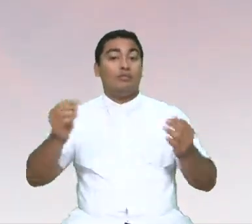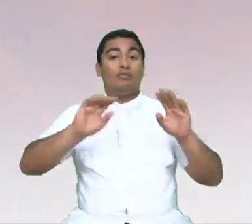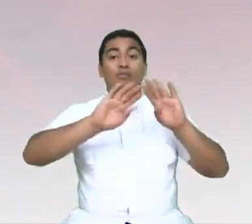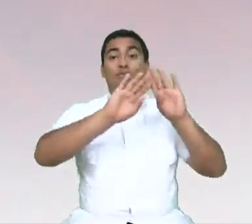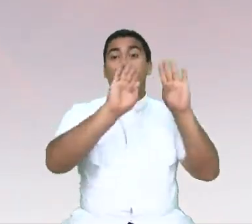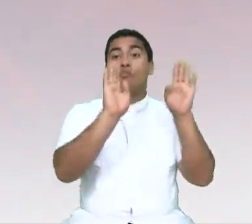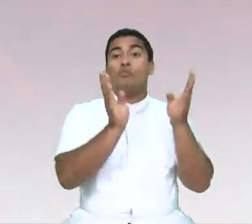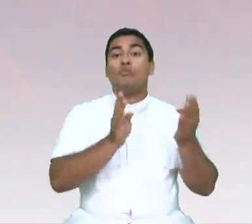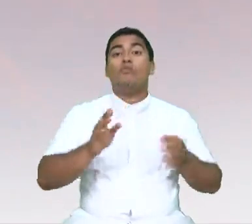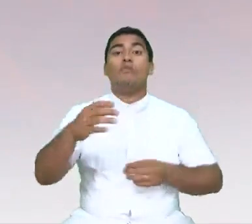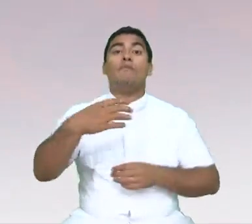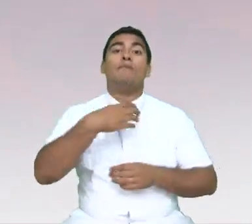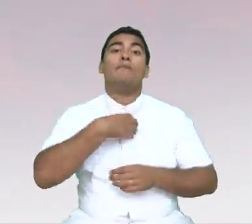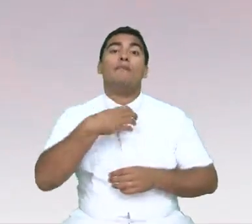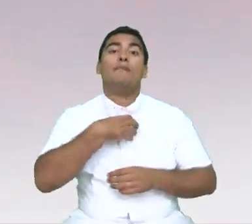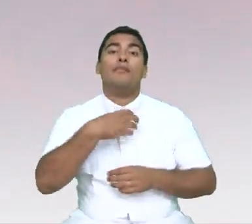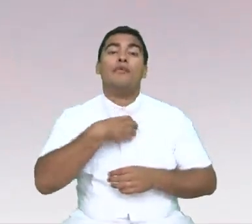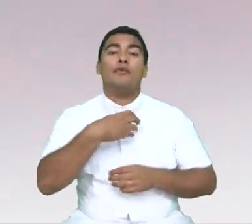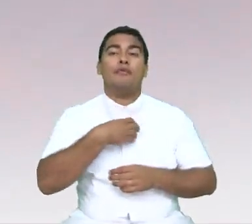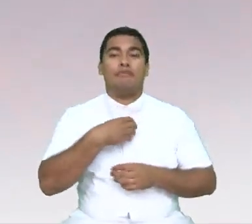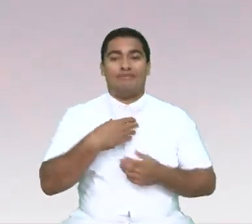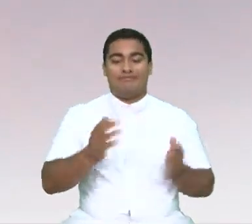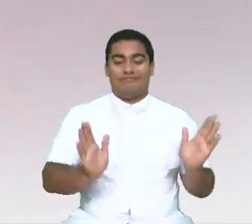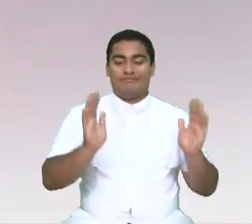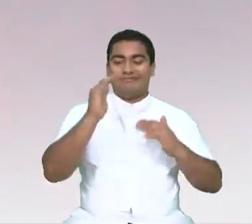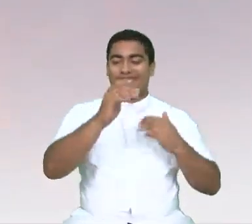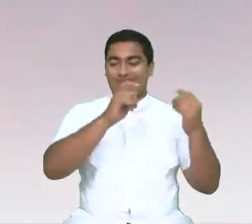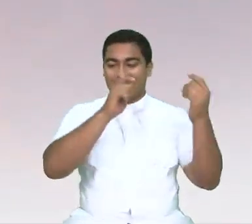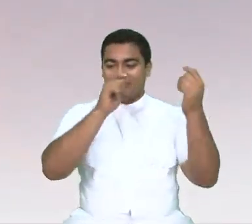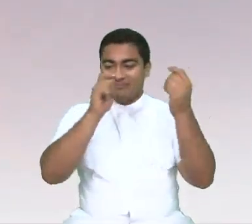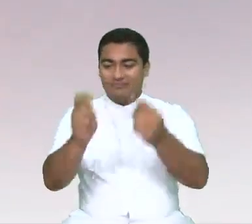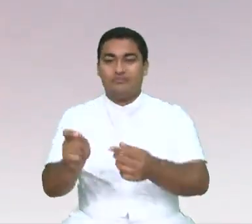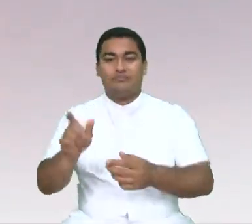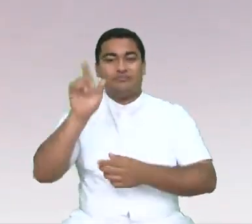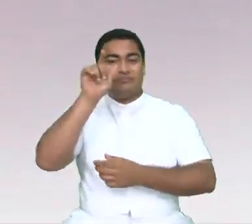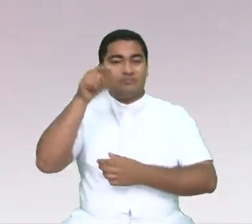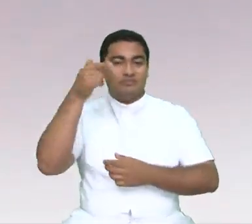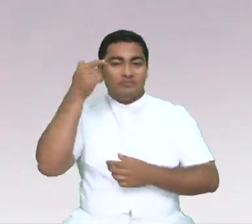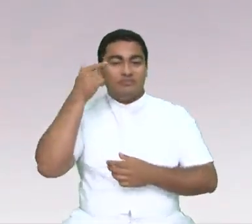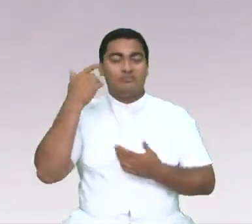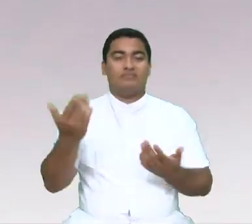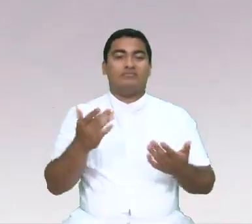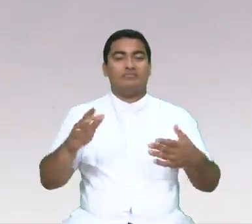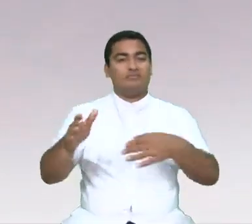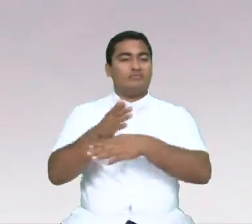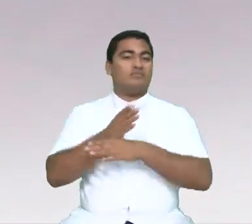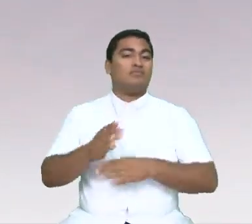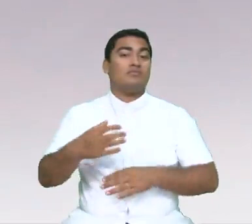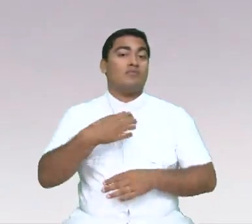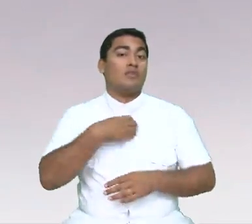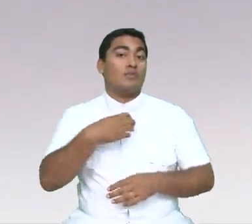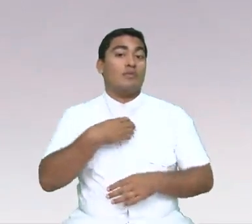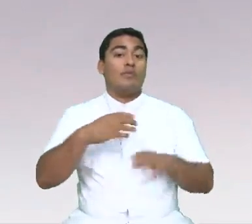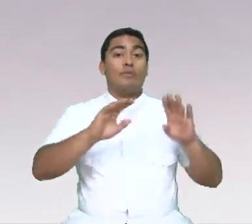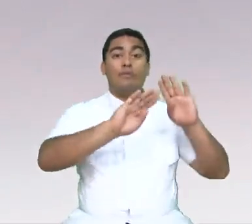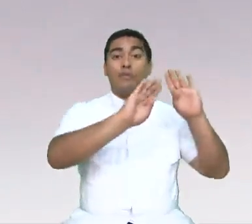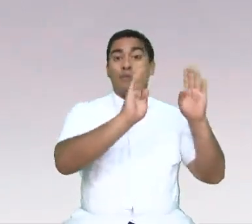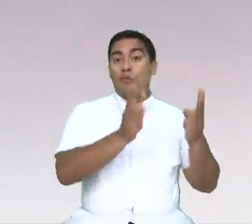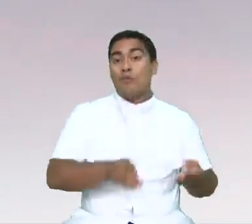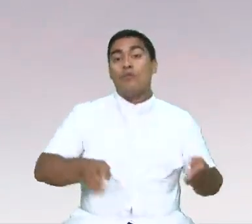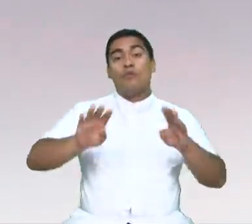de casitas, de lotes urbanos, de lotes rurales, de terrenos que le permiten a las